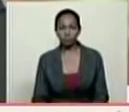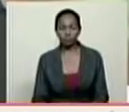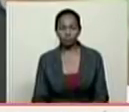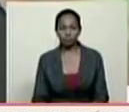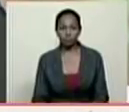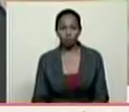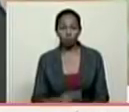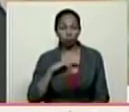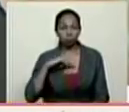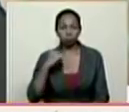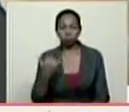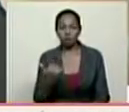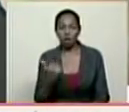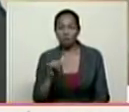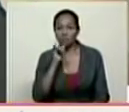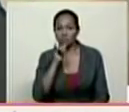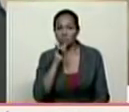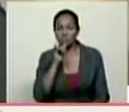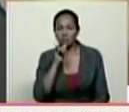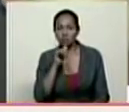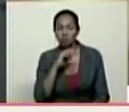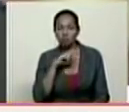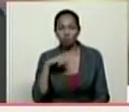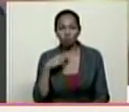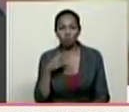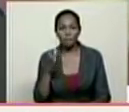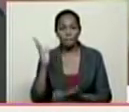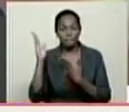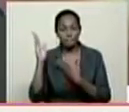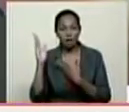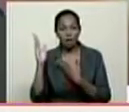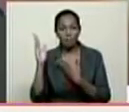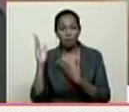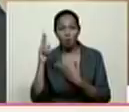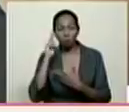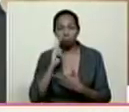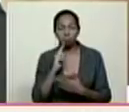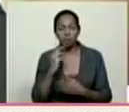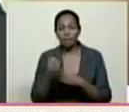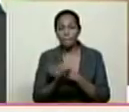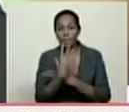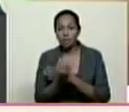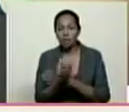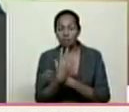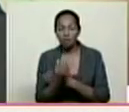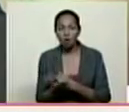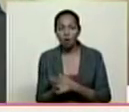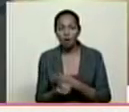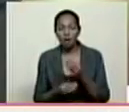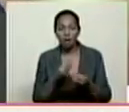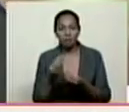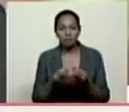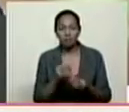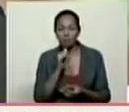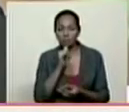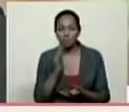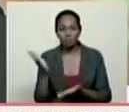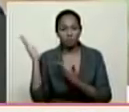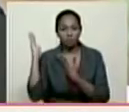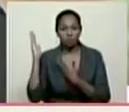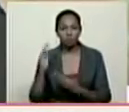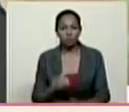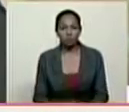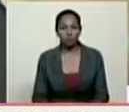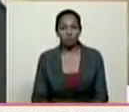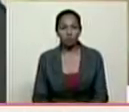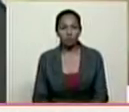Y a esta hora hay información de último minuto, pero nos vamos a la sala de prensa Simón Bolívar del Palacio de Miraflores. Egni Ángel con las noticias. Adelante, Egni, te